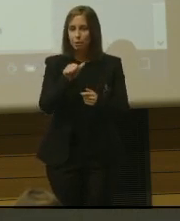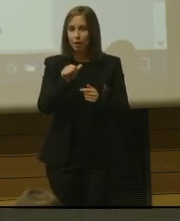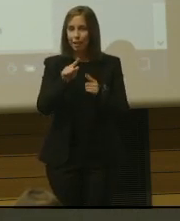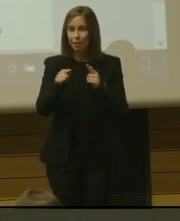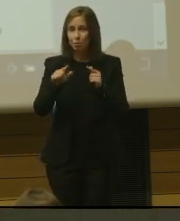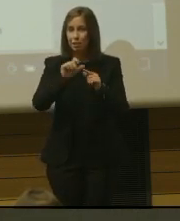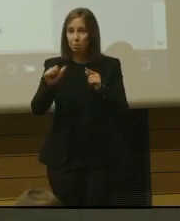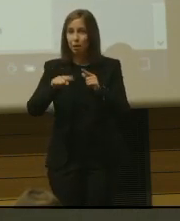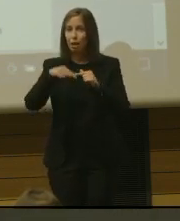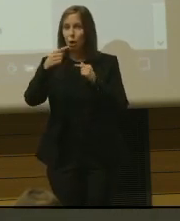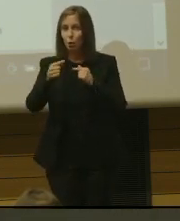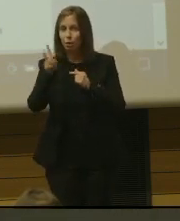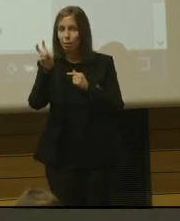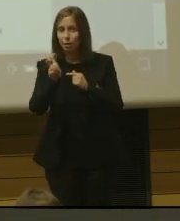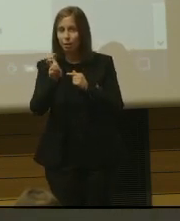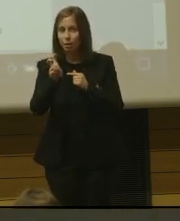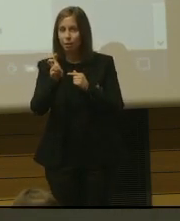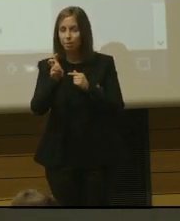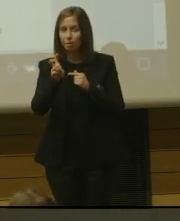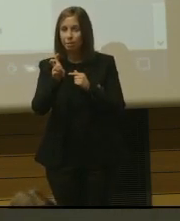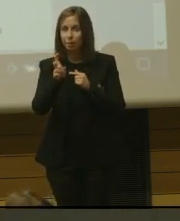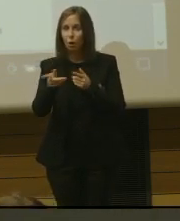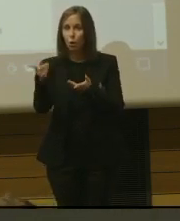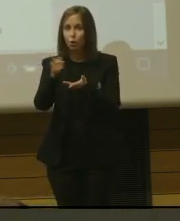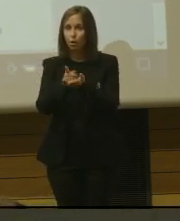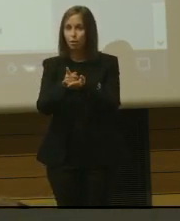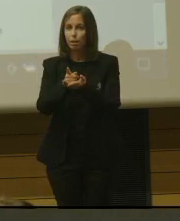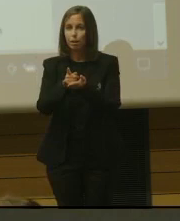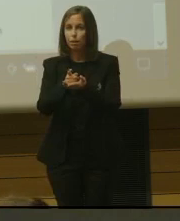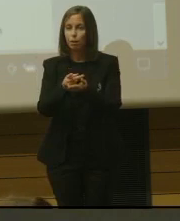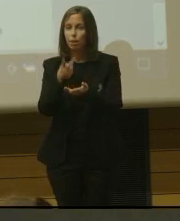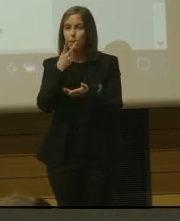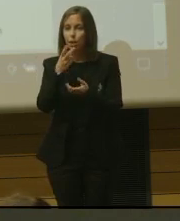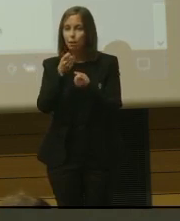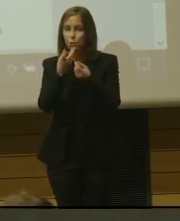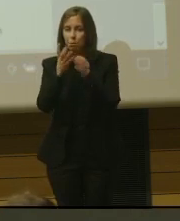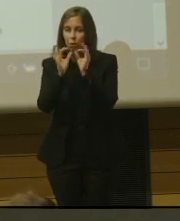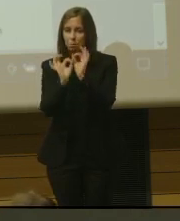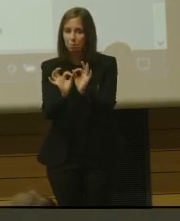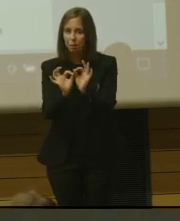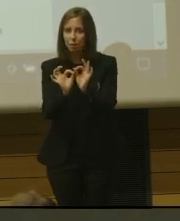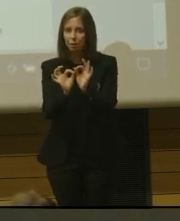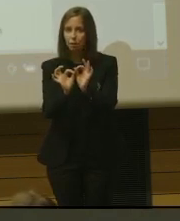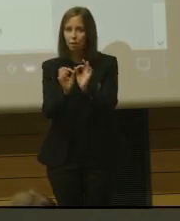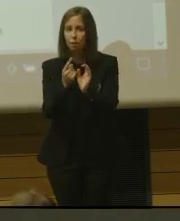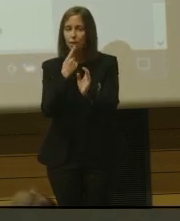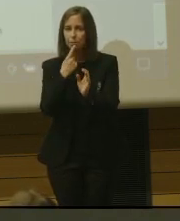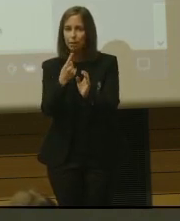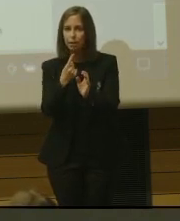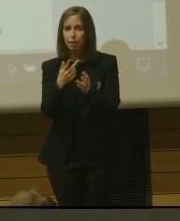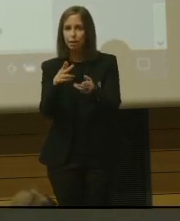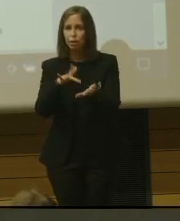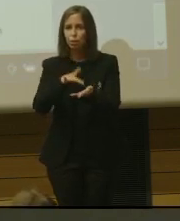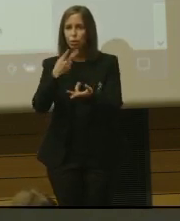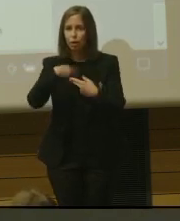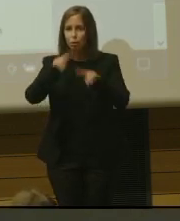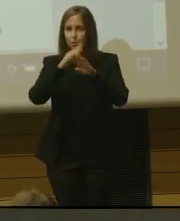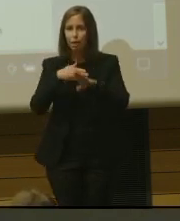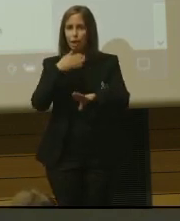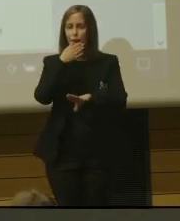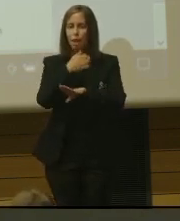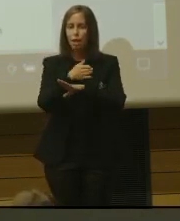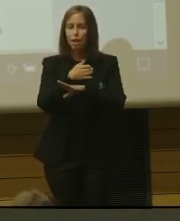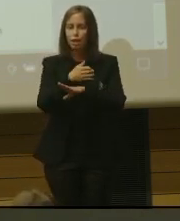con un número concreto de abandono de cigarrillos. Y resulta que me comenta que cuando fue al hospital, pues evidentemente una